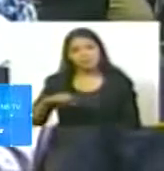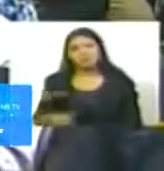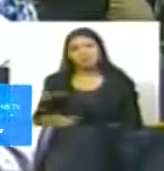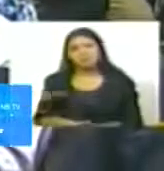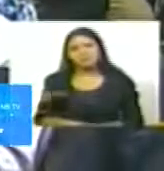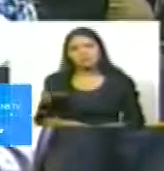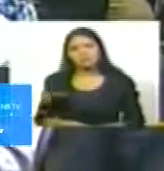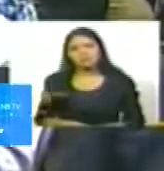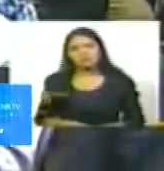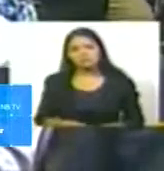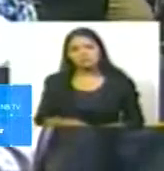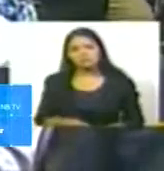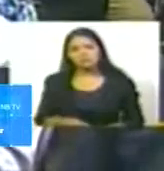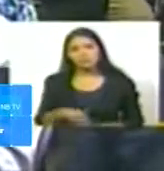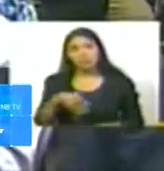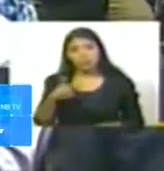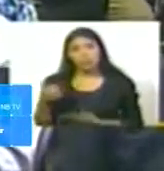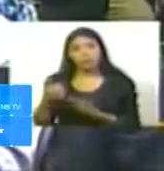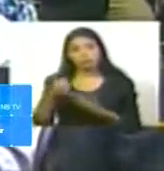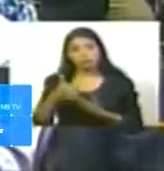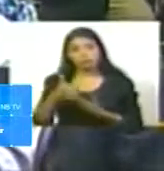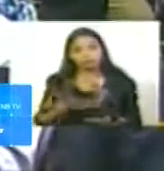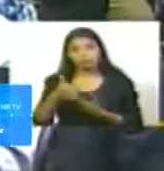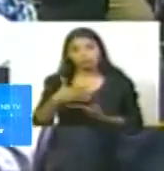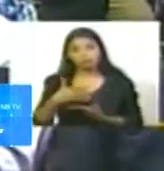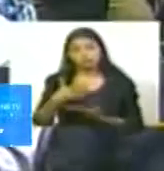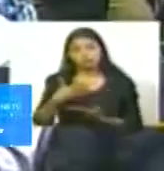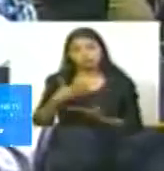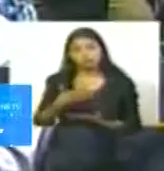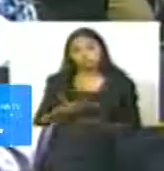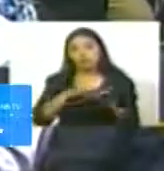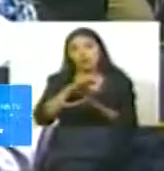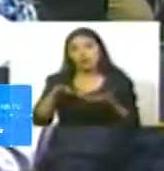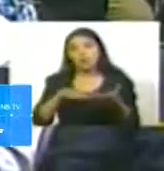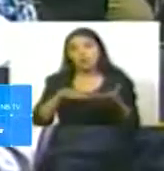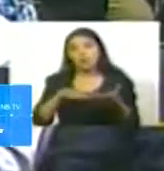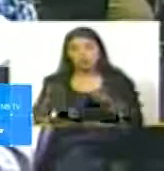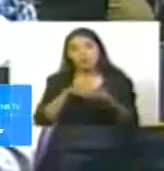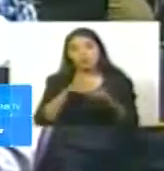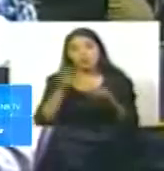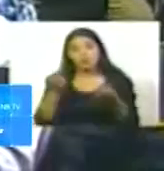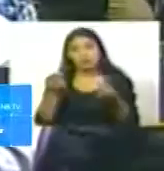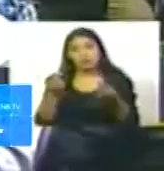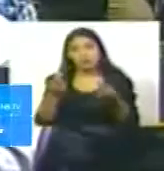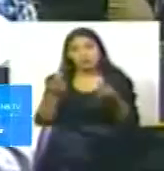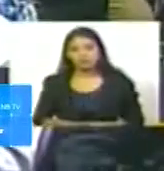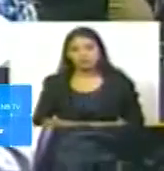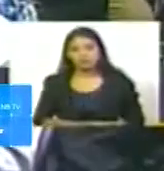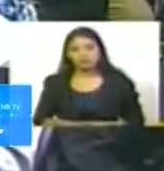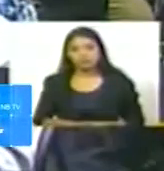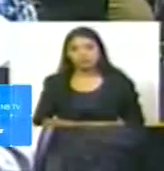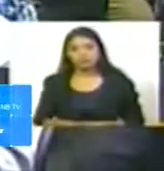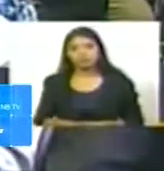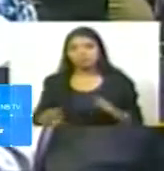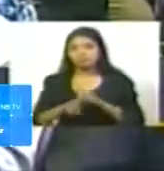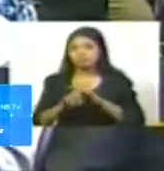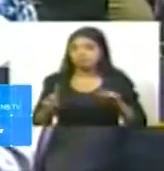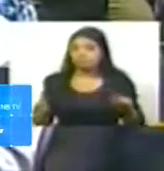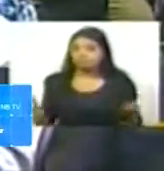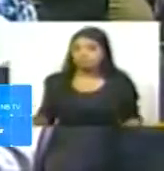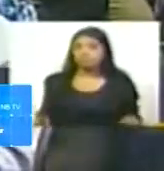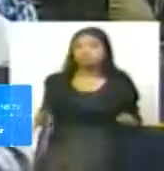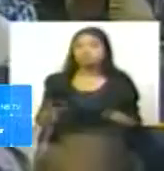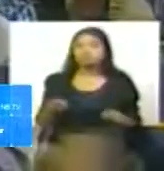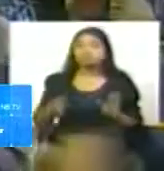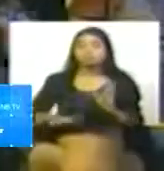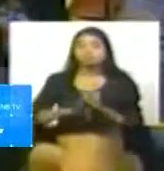factor que puede contribuir a la solución de los problemas económicos. Sin embargo, a pesar de la revalorización